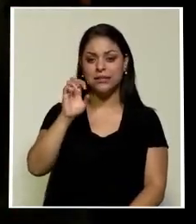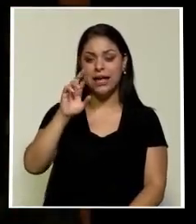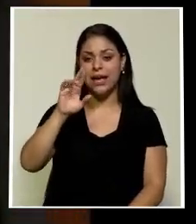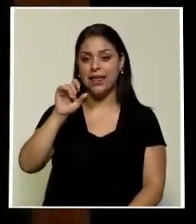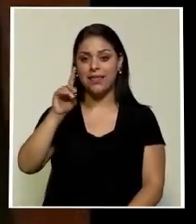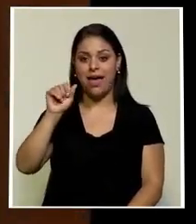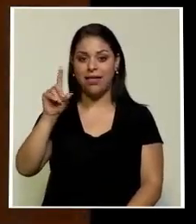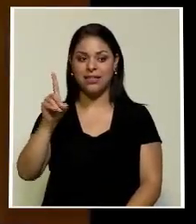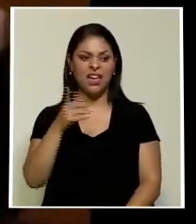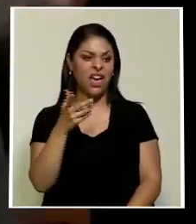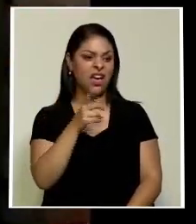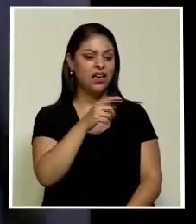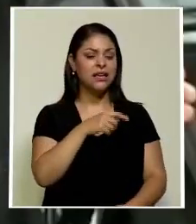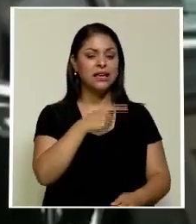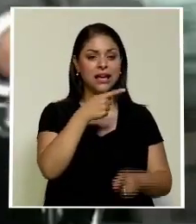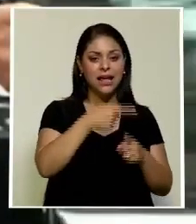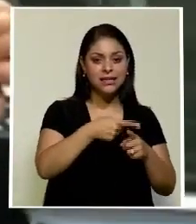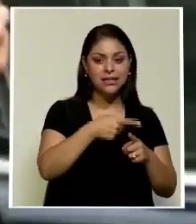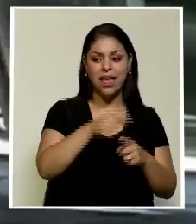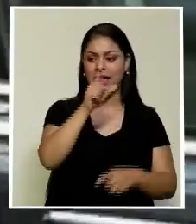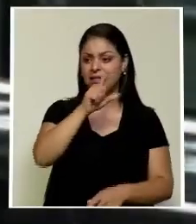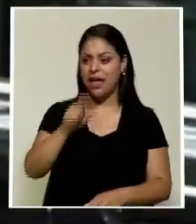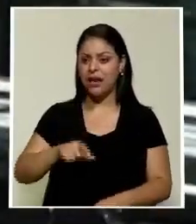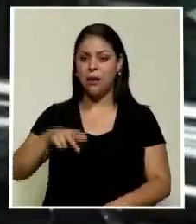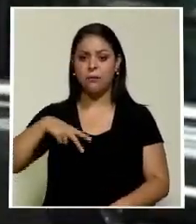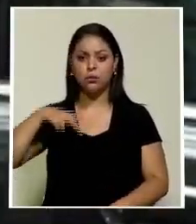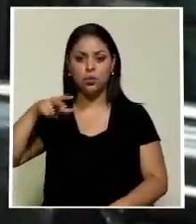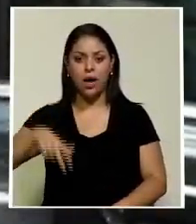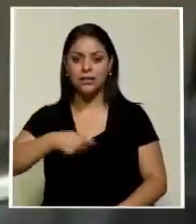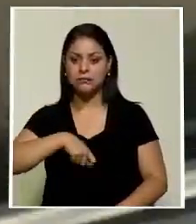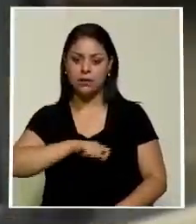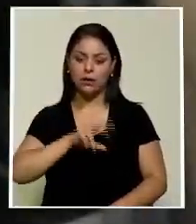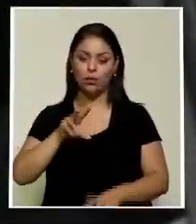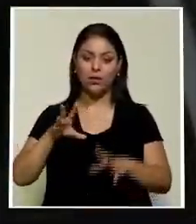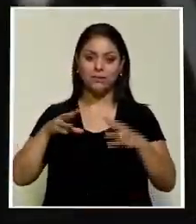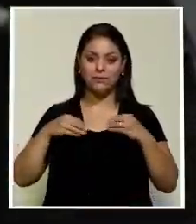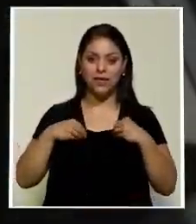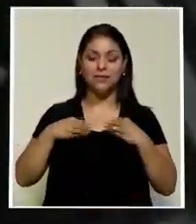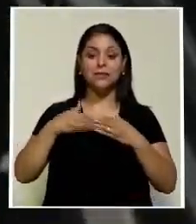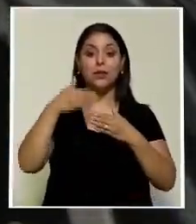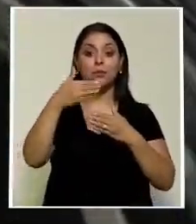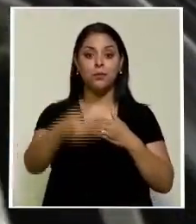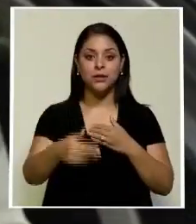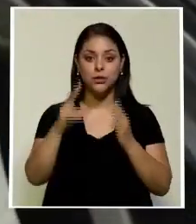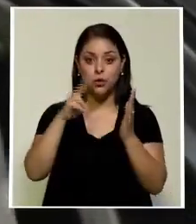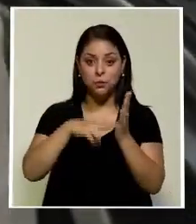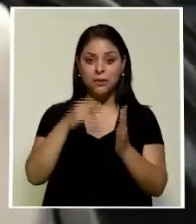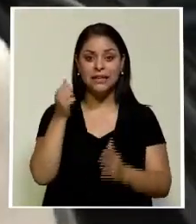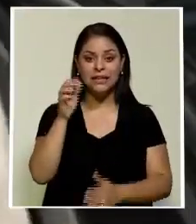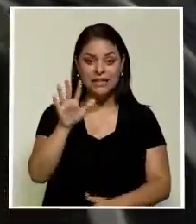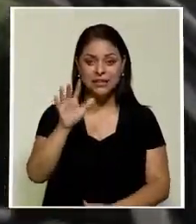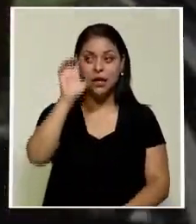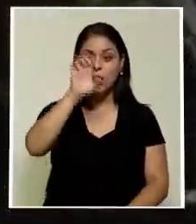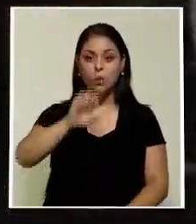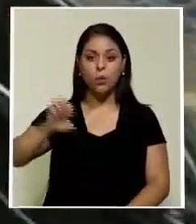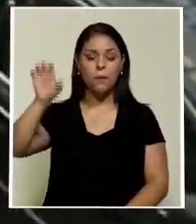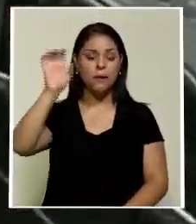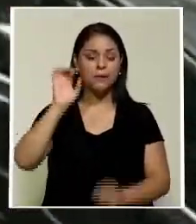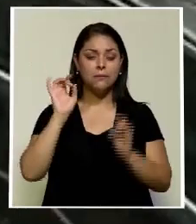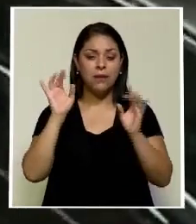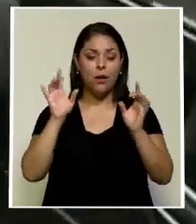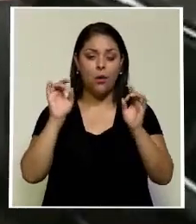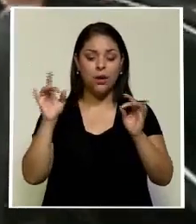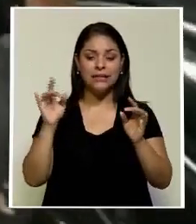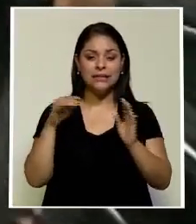Grecia, Italia, Portugal y España. Más tarde, en 2015, Europa se confrontó a su peor crisis migratoria desde la Segunda